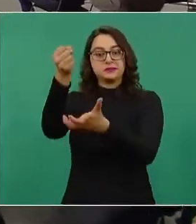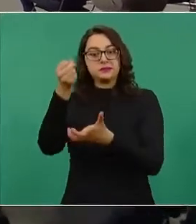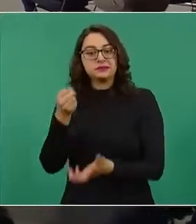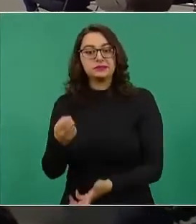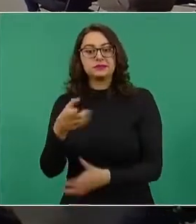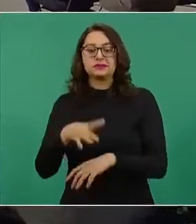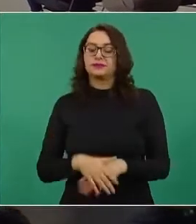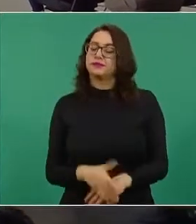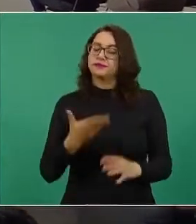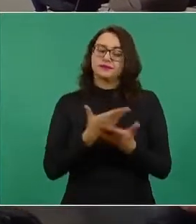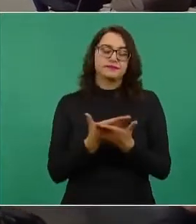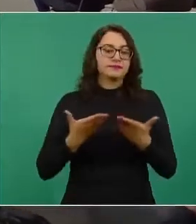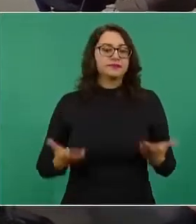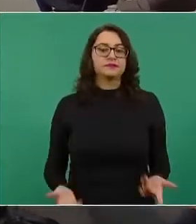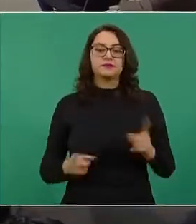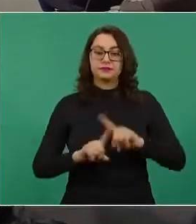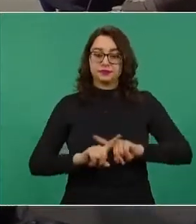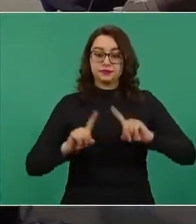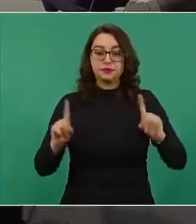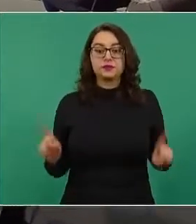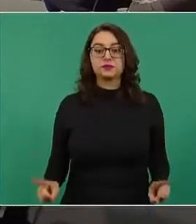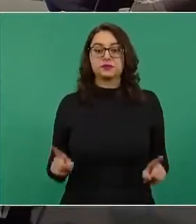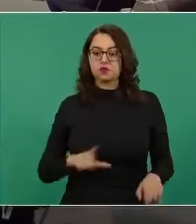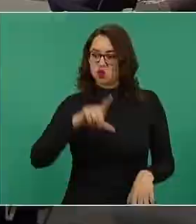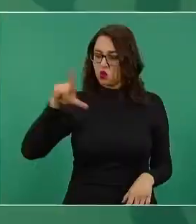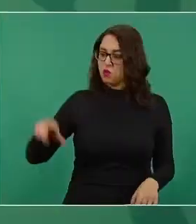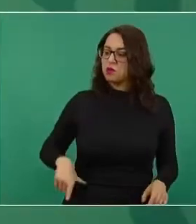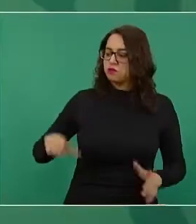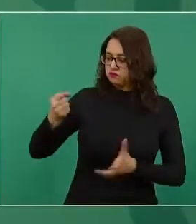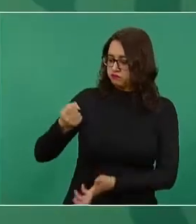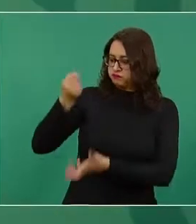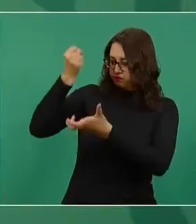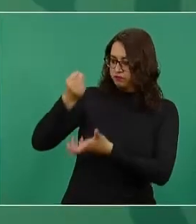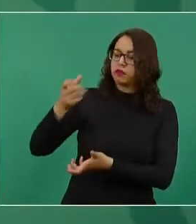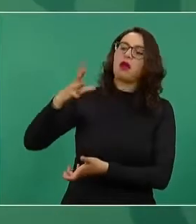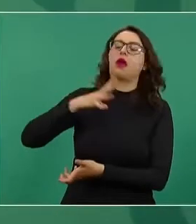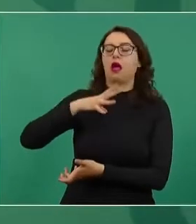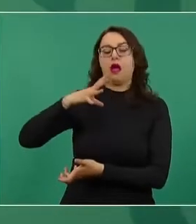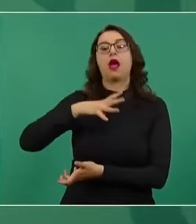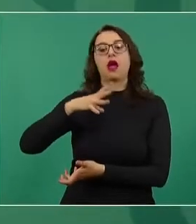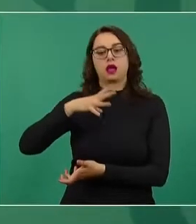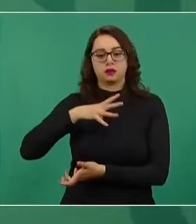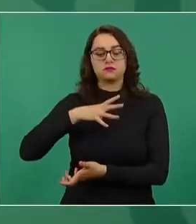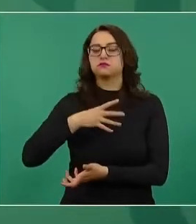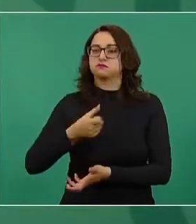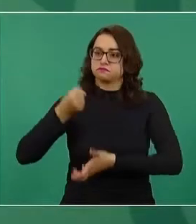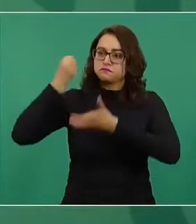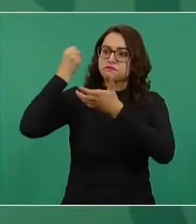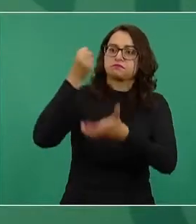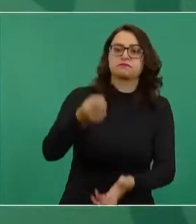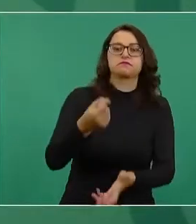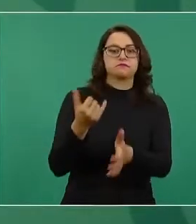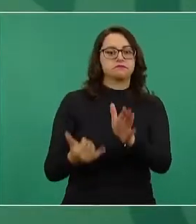Ahora no es así, es presupuesto público, sin deuda,